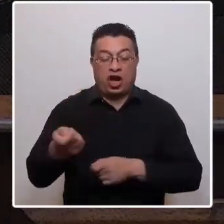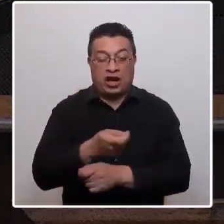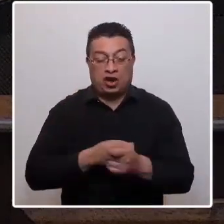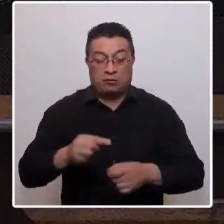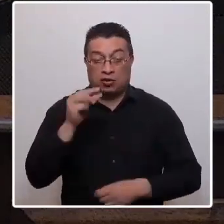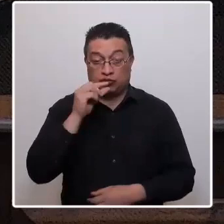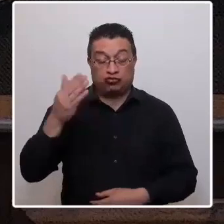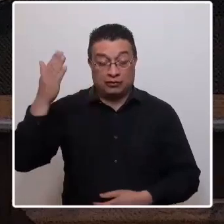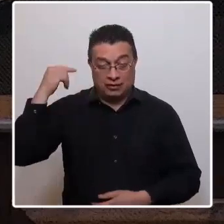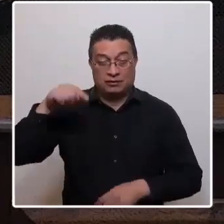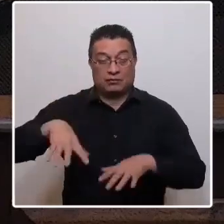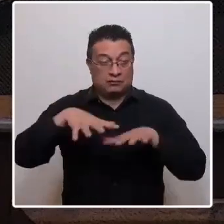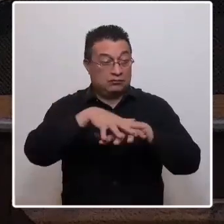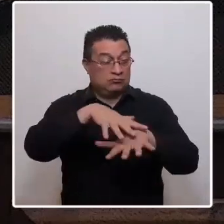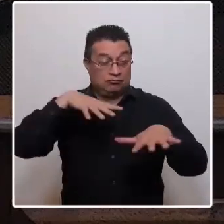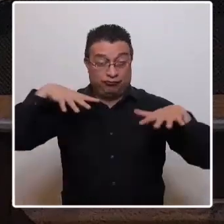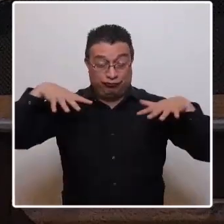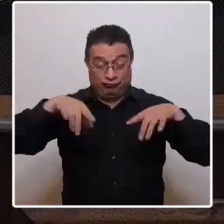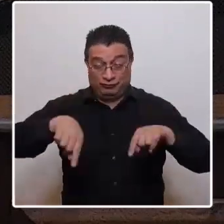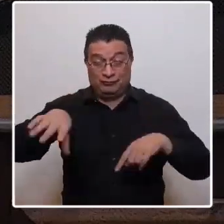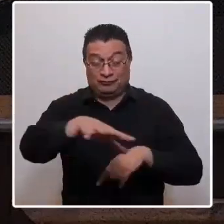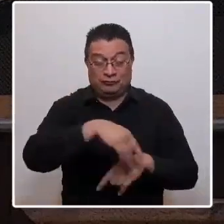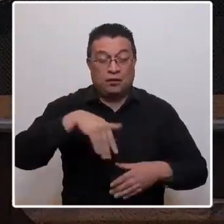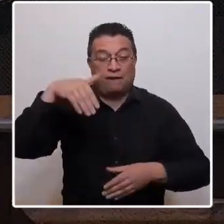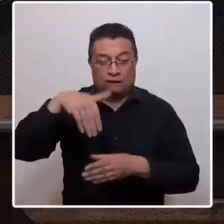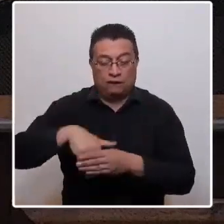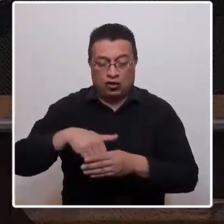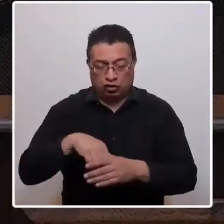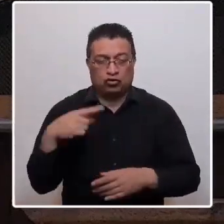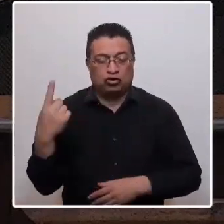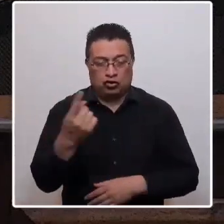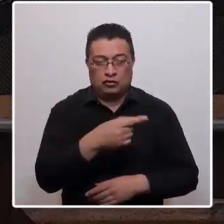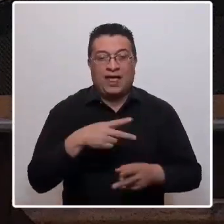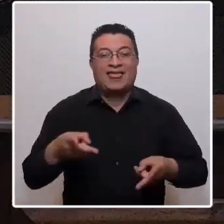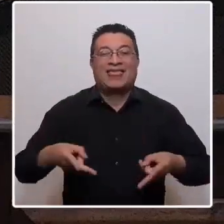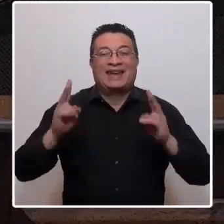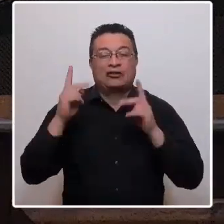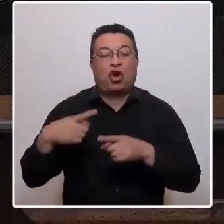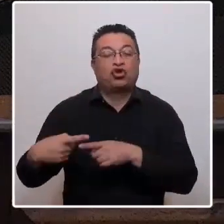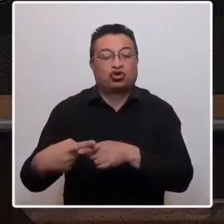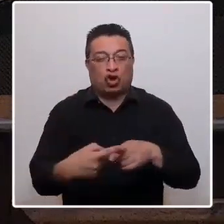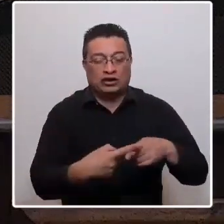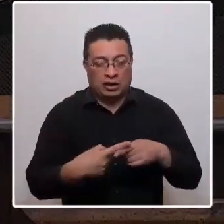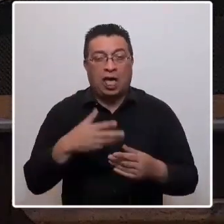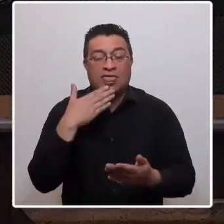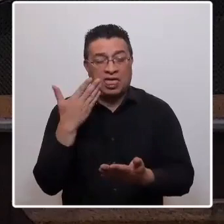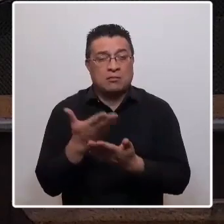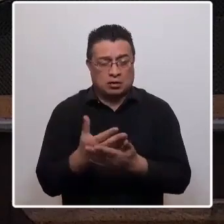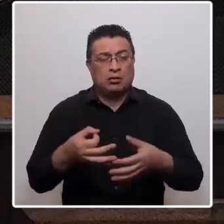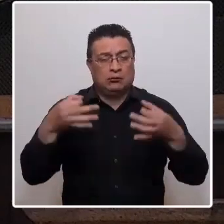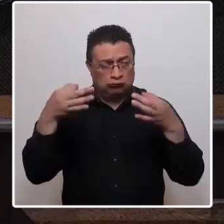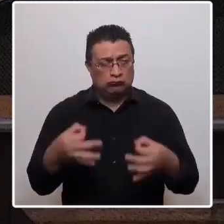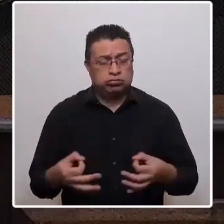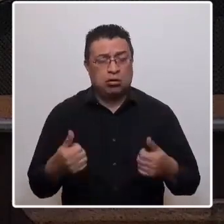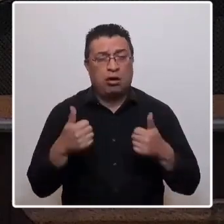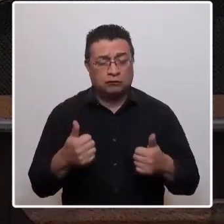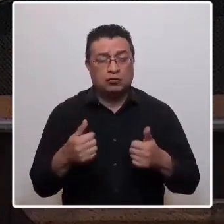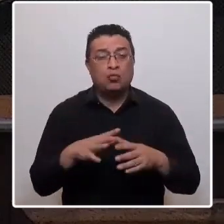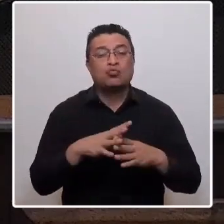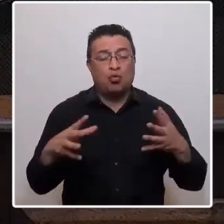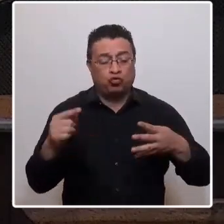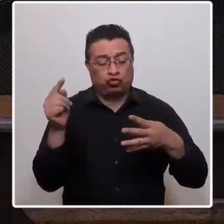atrás, en este pleno, votamos y con mucha algarabía los derechos sociales. Una demanda justa que tuvo muchos